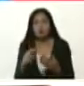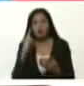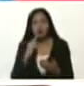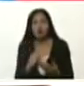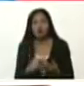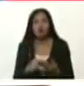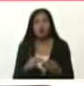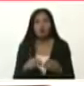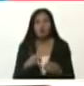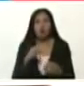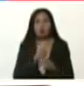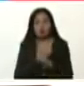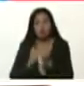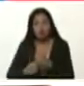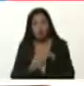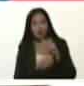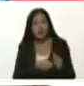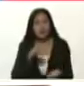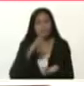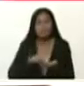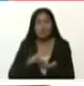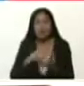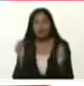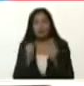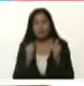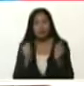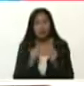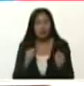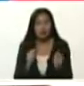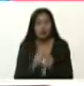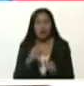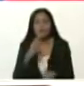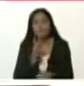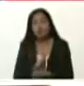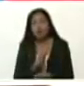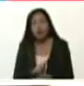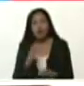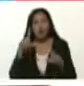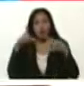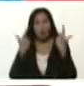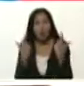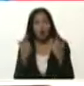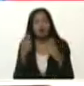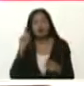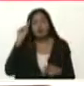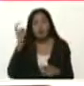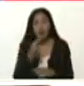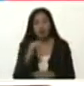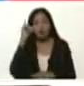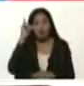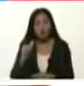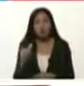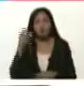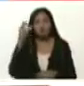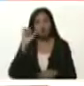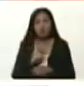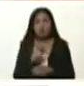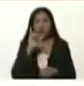Tamacuro, Portuguesa, Miranda, Mérida, Monagas, La Guaira, Guárico, Yaracuy, Sucre,